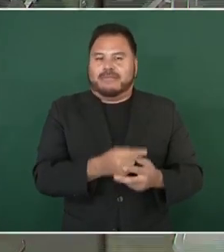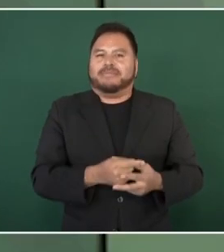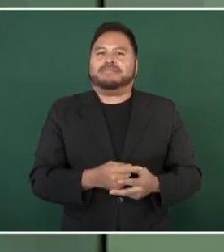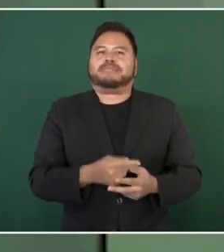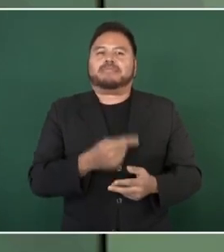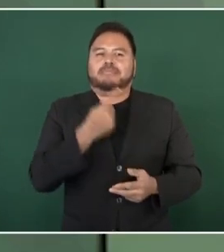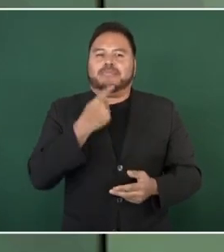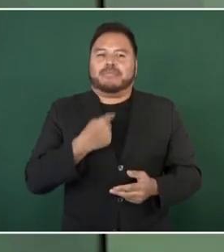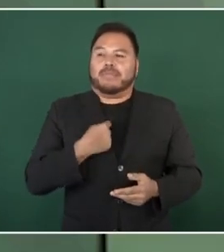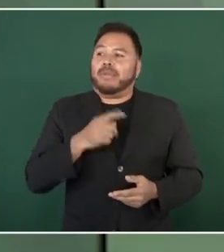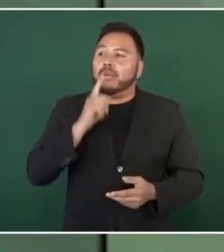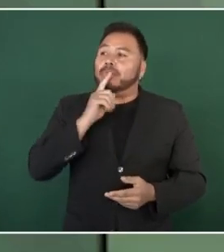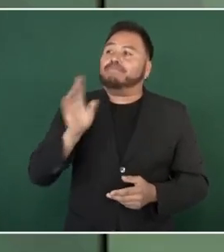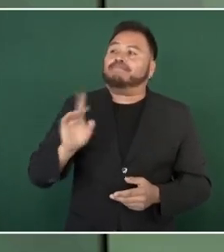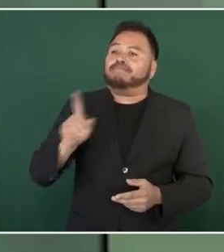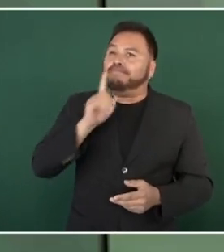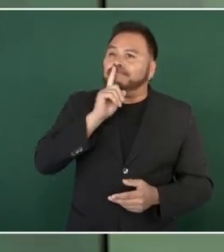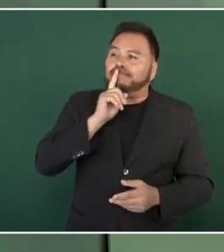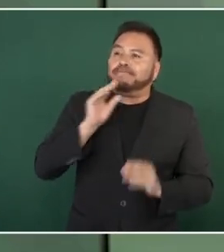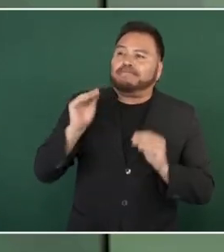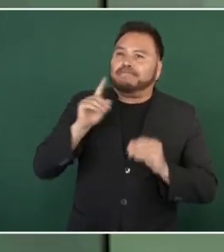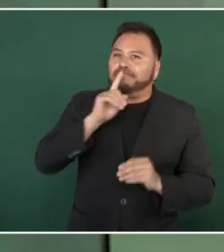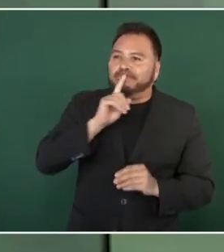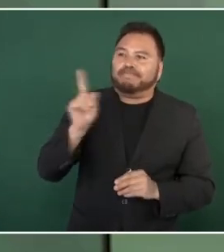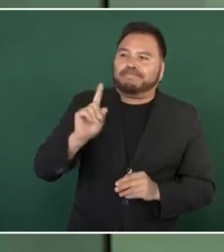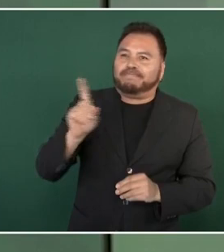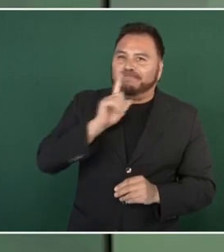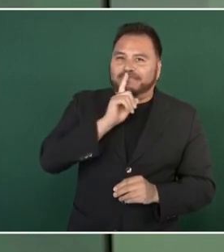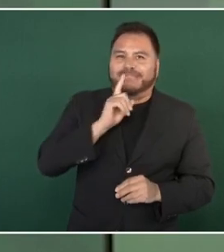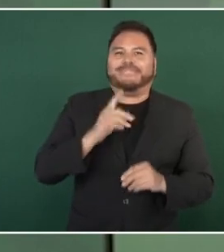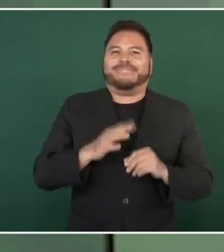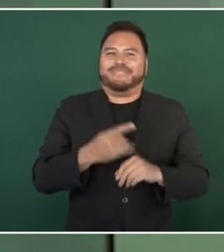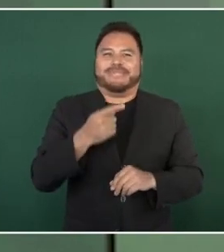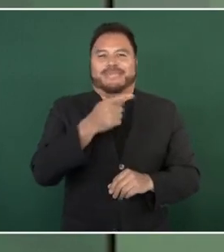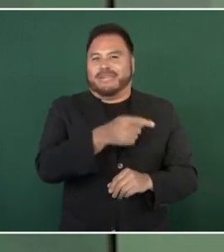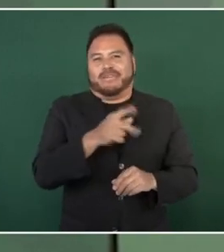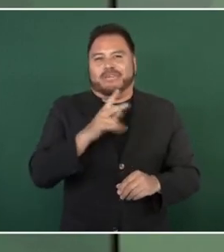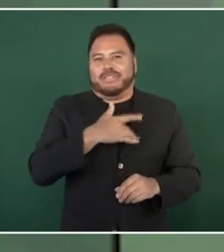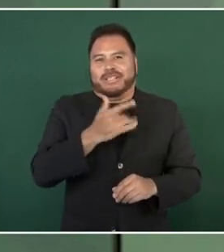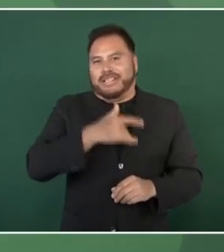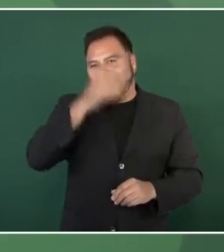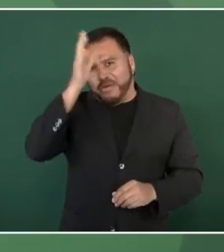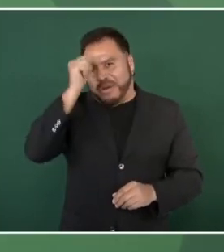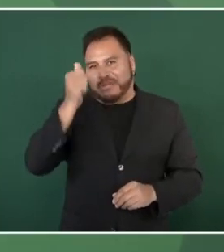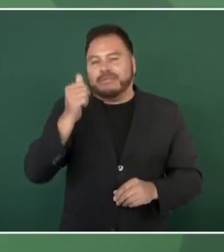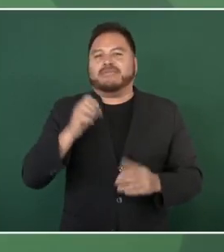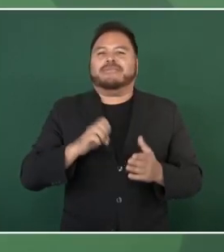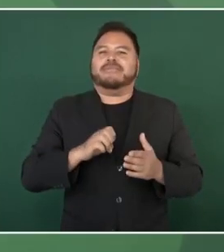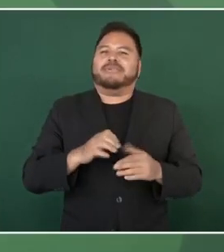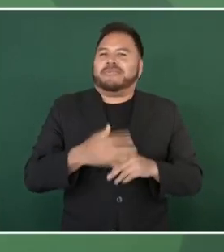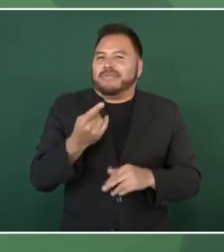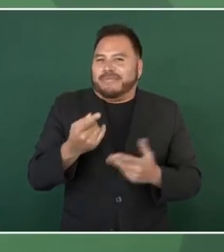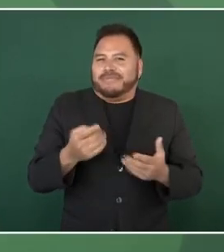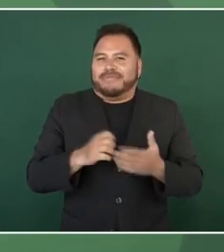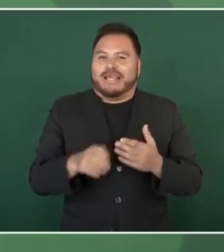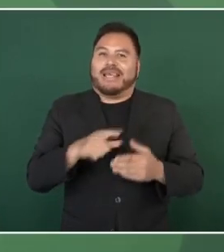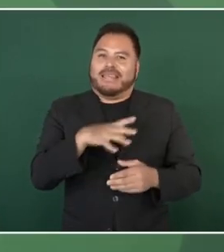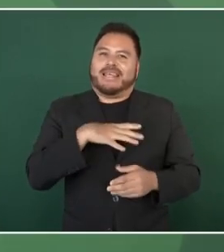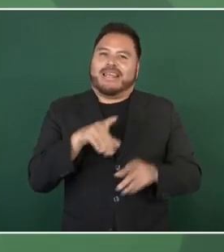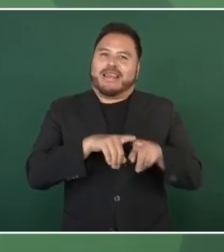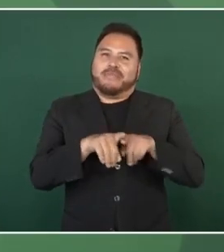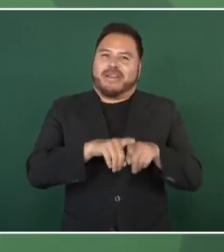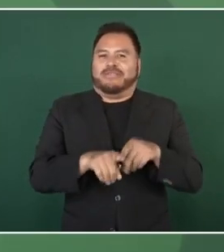Cuauhtémoc que no tratara yo el tema, porque él no está de acuerdo, porque son creo que 6